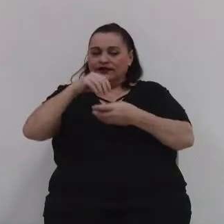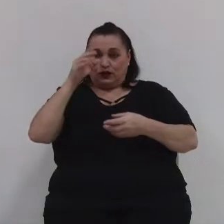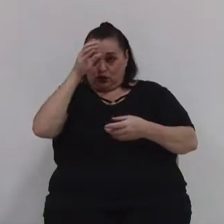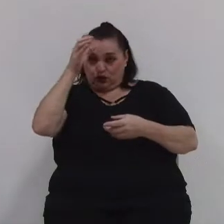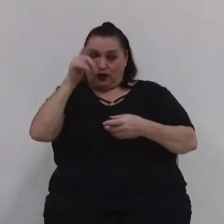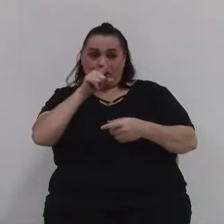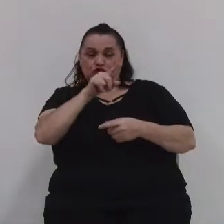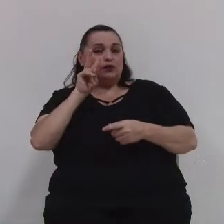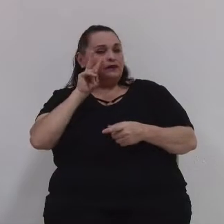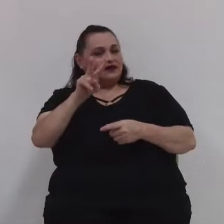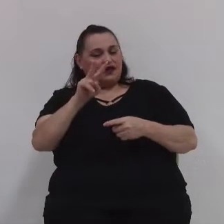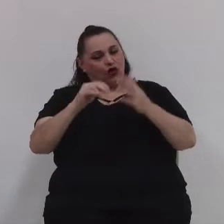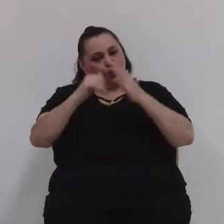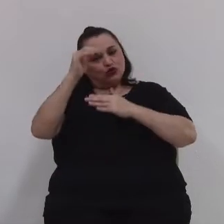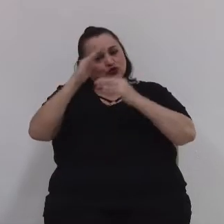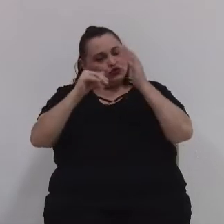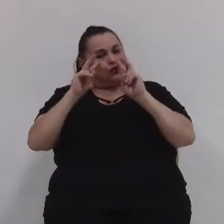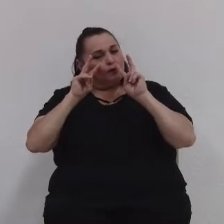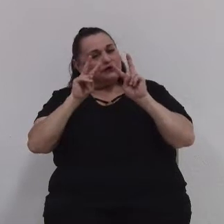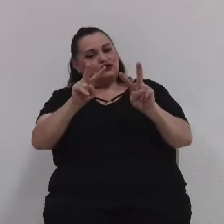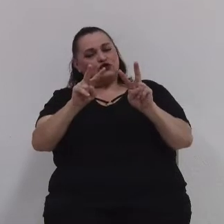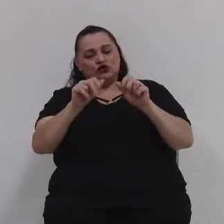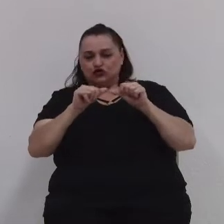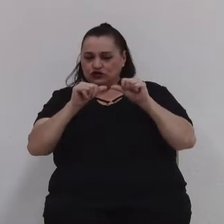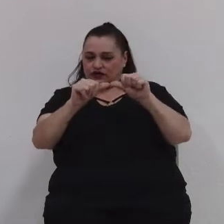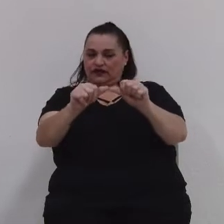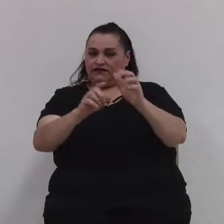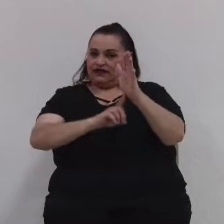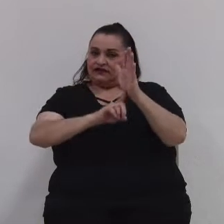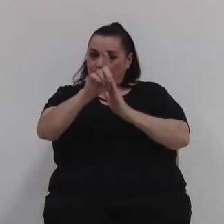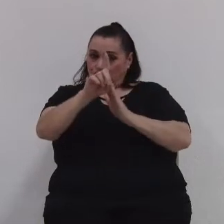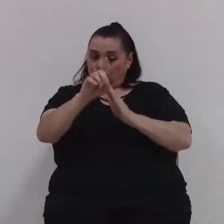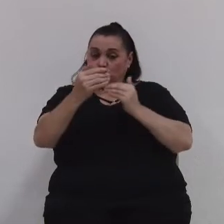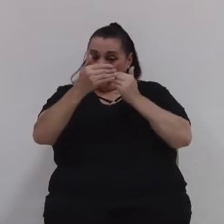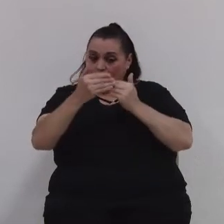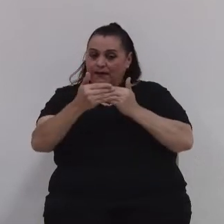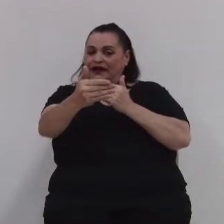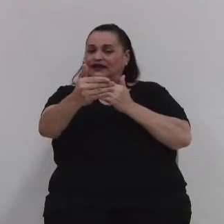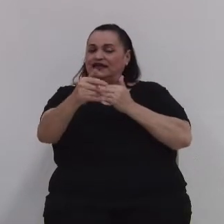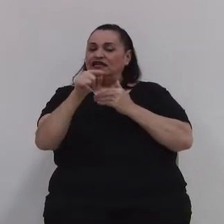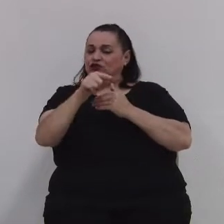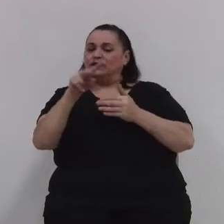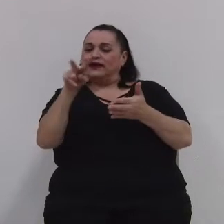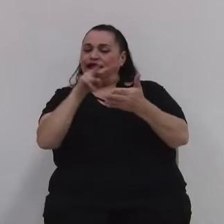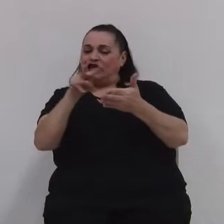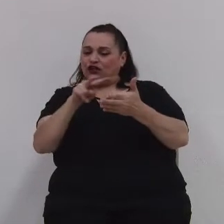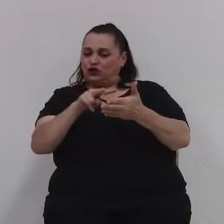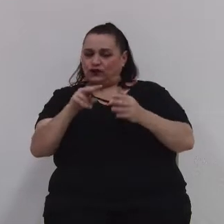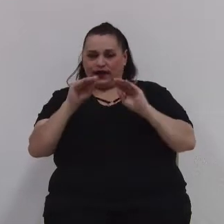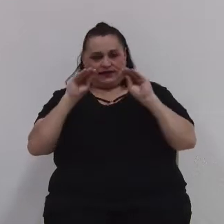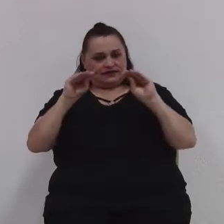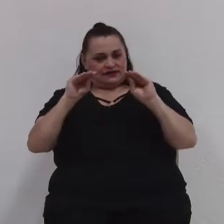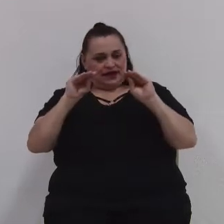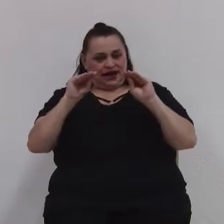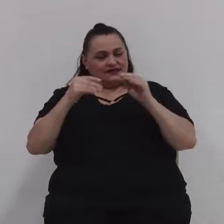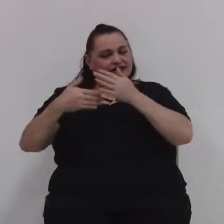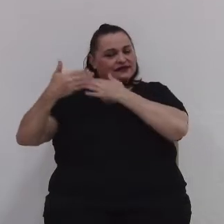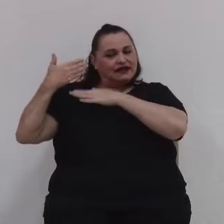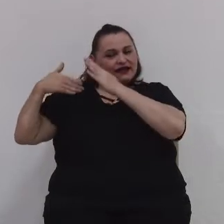mirada sobre la construcción de una visión sostenible del desarrollo a partir de su lectura de las enseñanzas